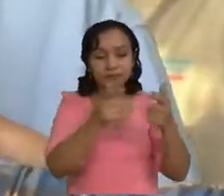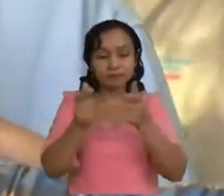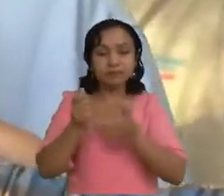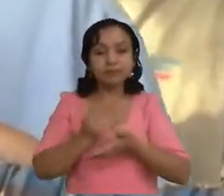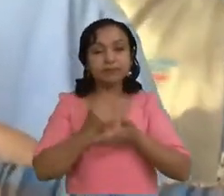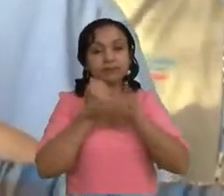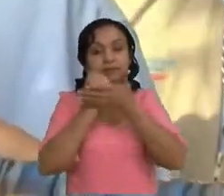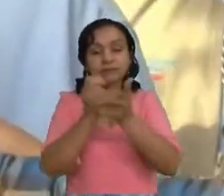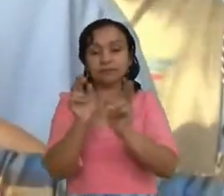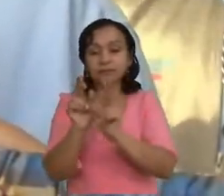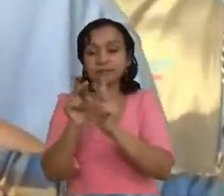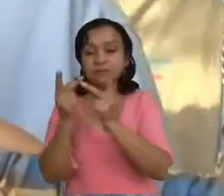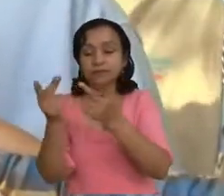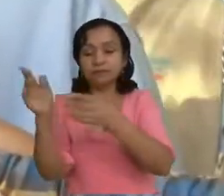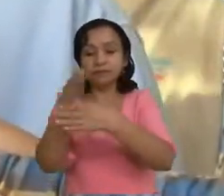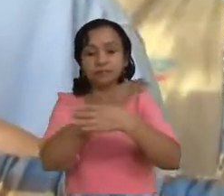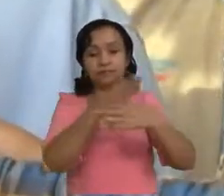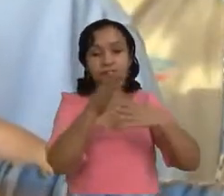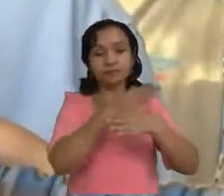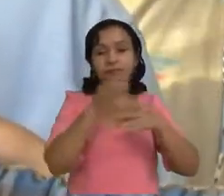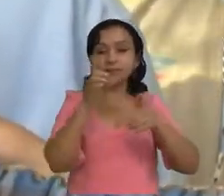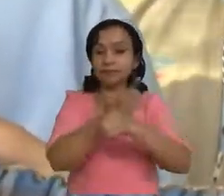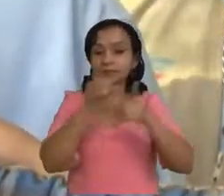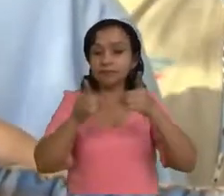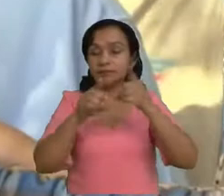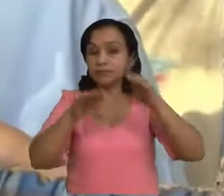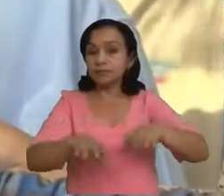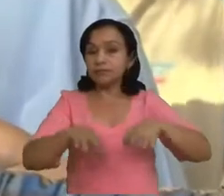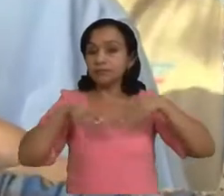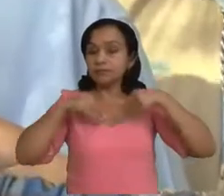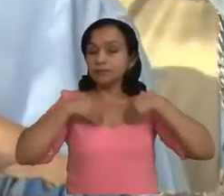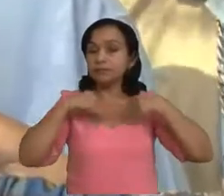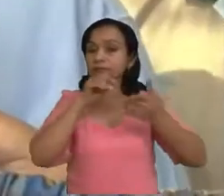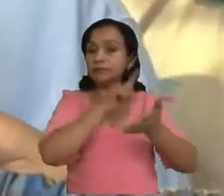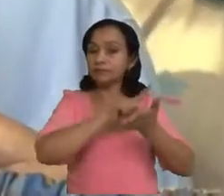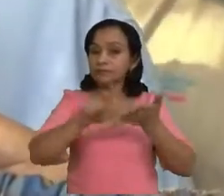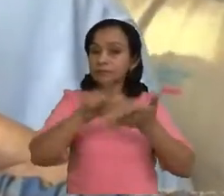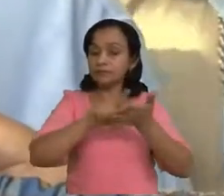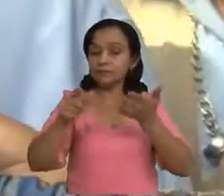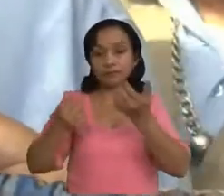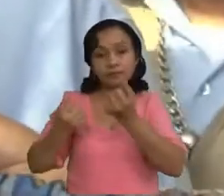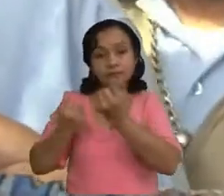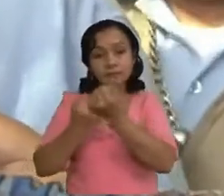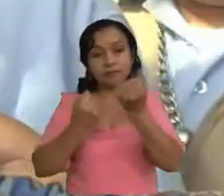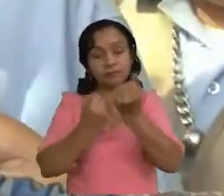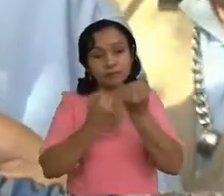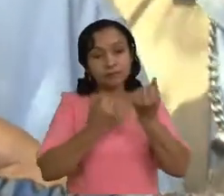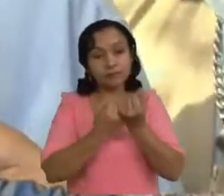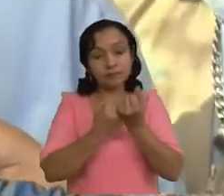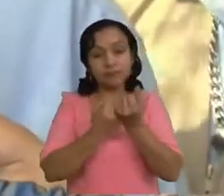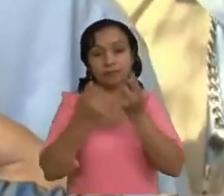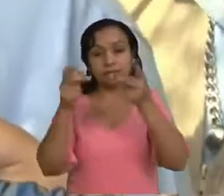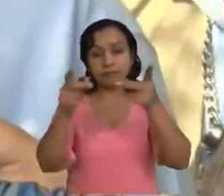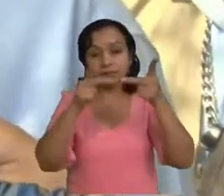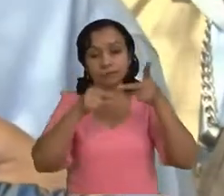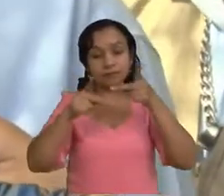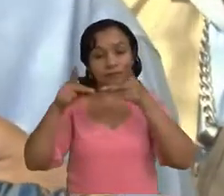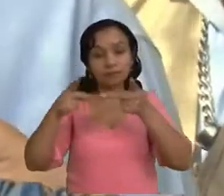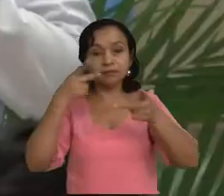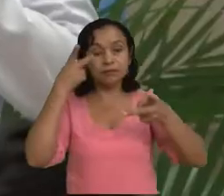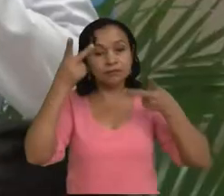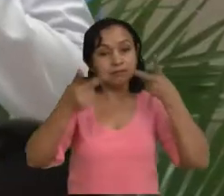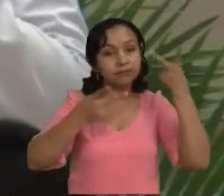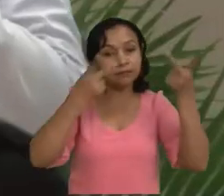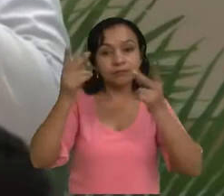también los pobladores deben asumir una cultura de limpieza y de colaboración con la gente que va a visitar su